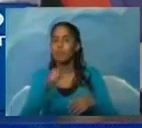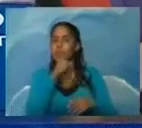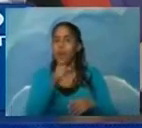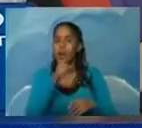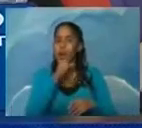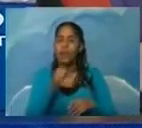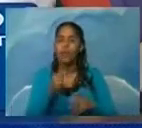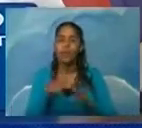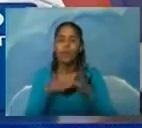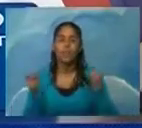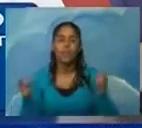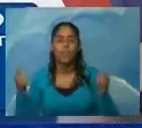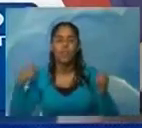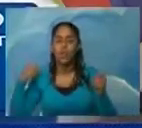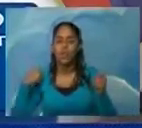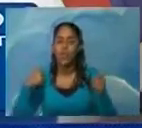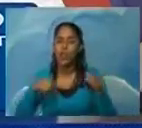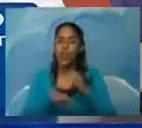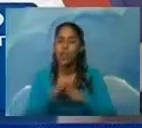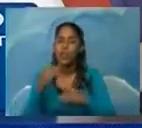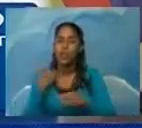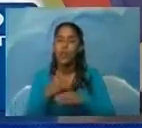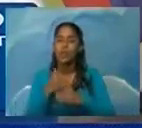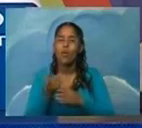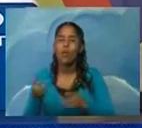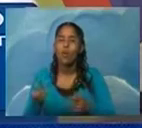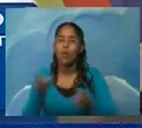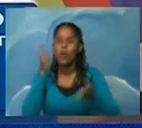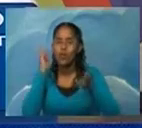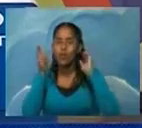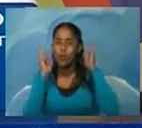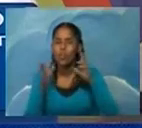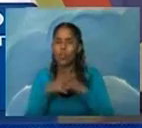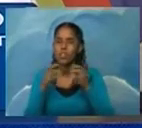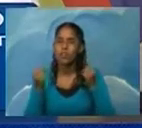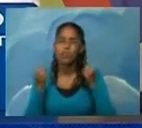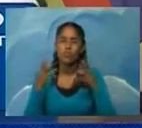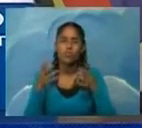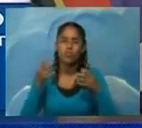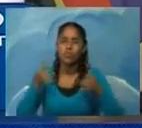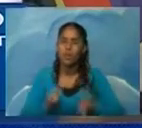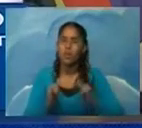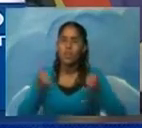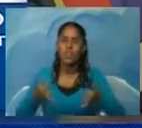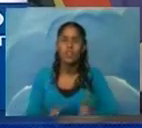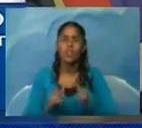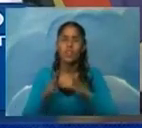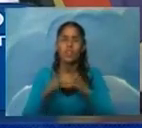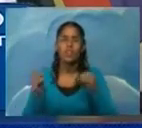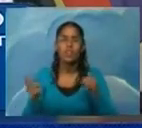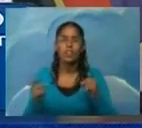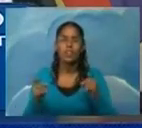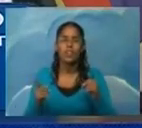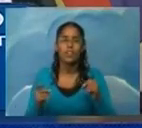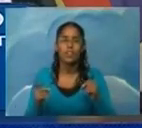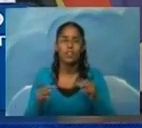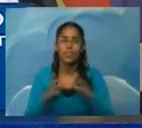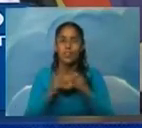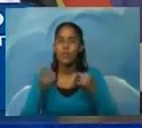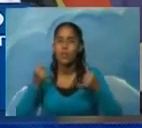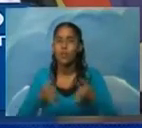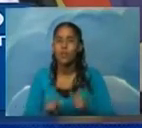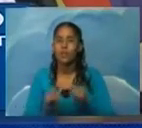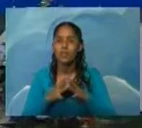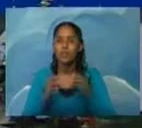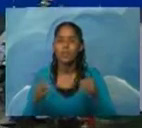Con razón salí yo como un conejo. Esa cantidad de muchachos. Y estos tipos que me siguen,